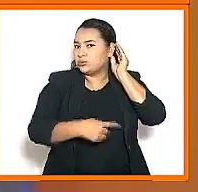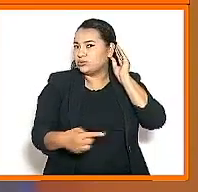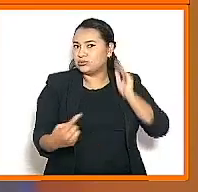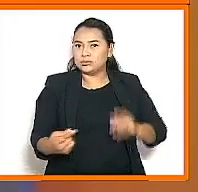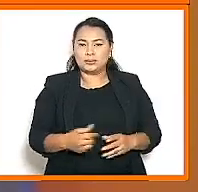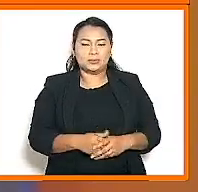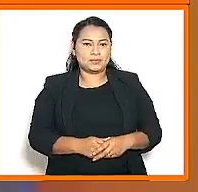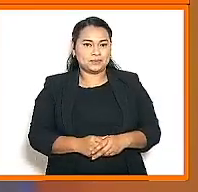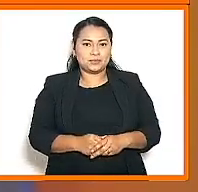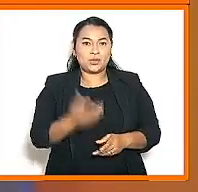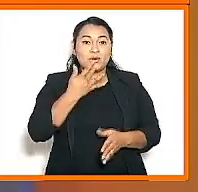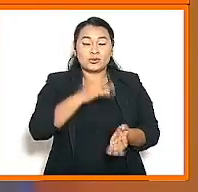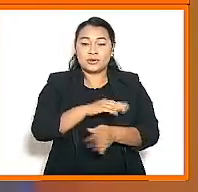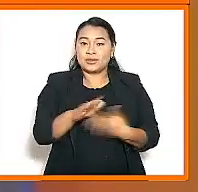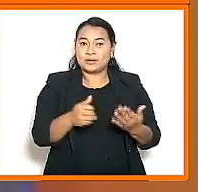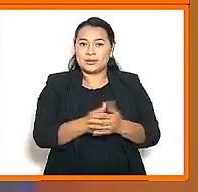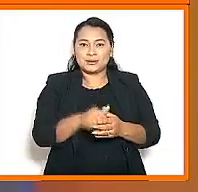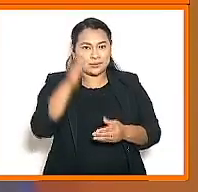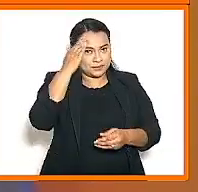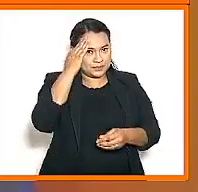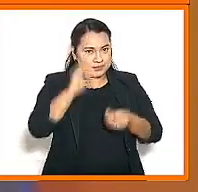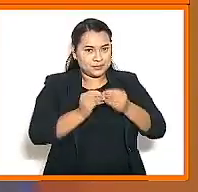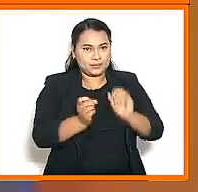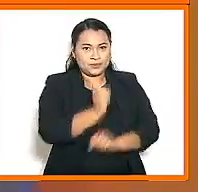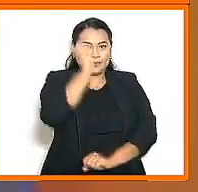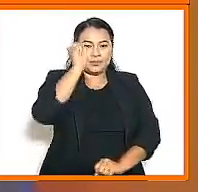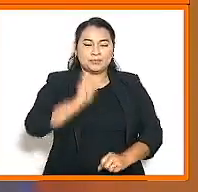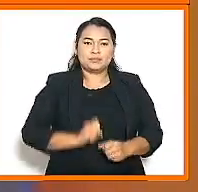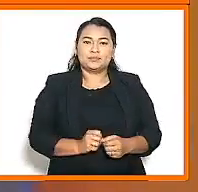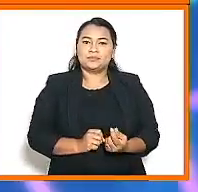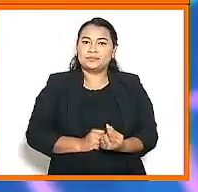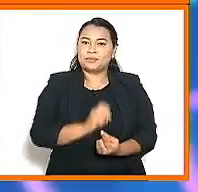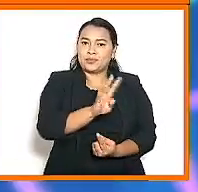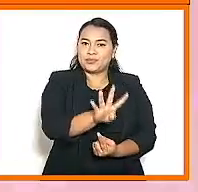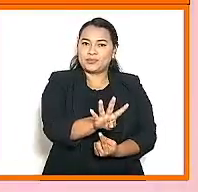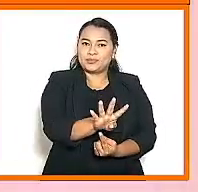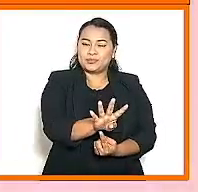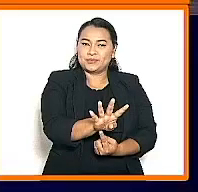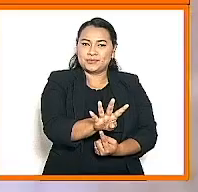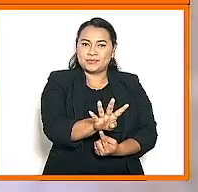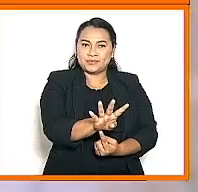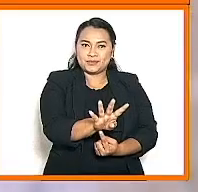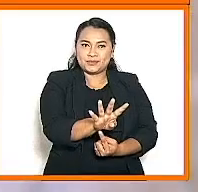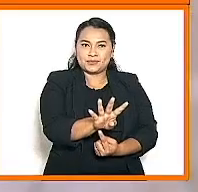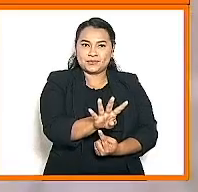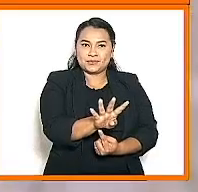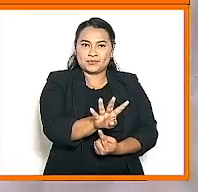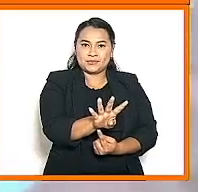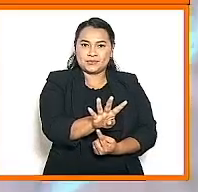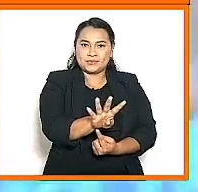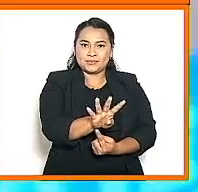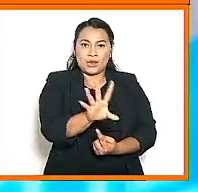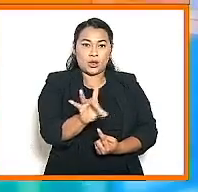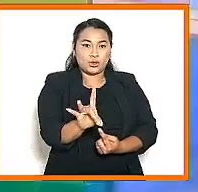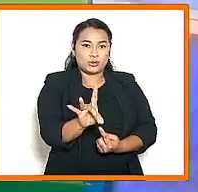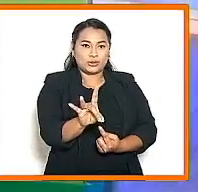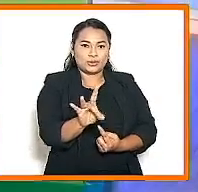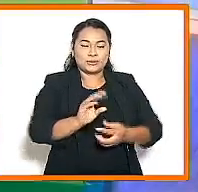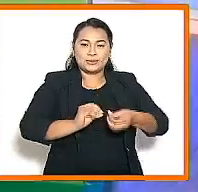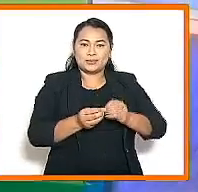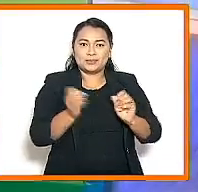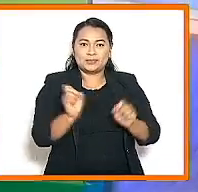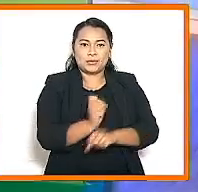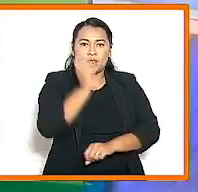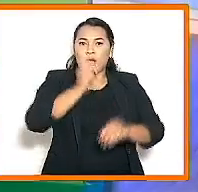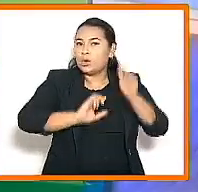Vamos a conocer el primer dígito favorecido y este es el 4. Segundo dígito, 8. Número ganador